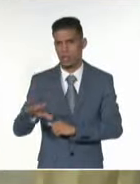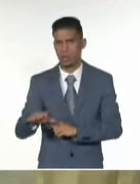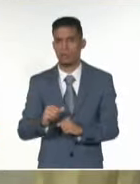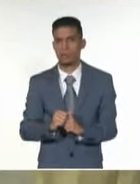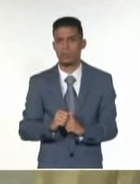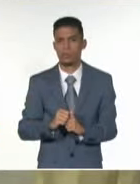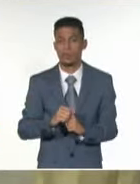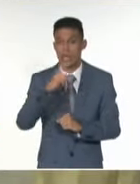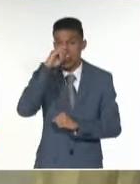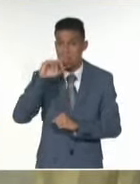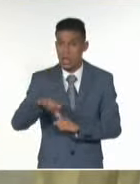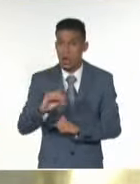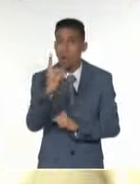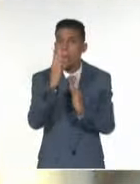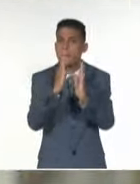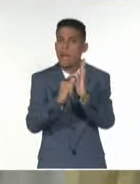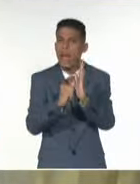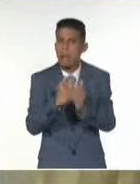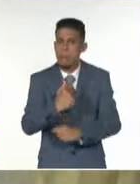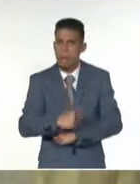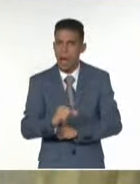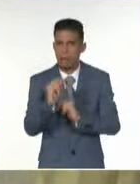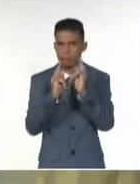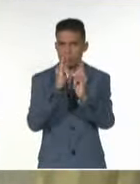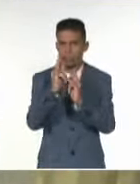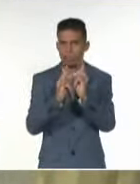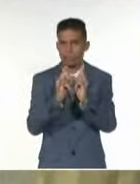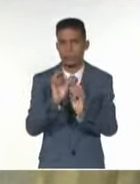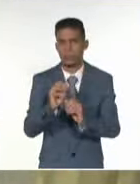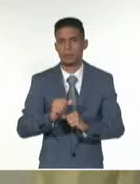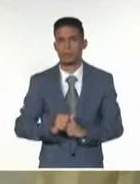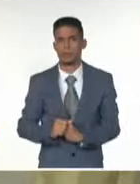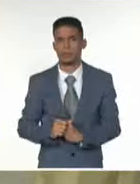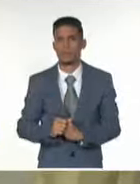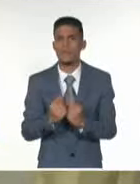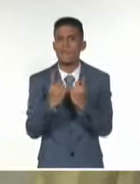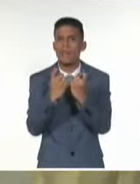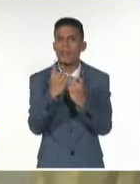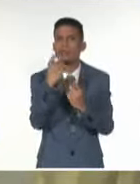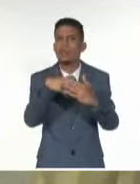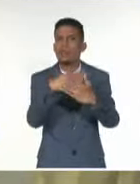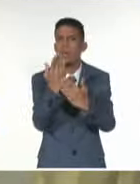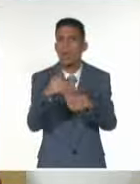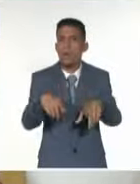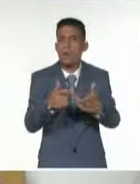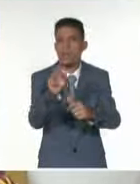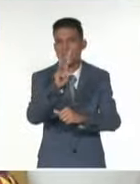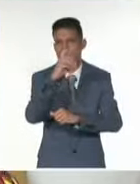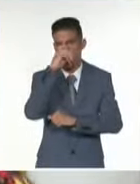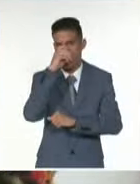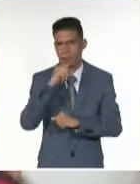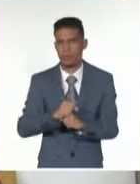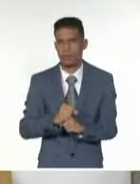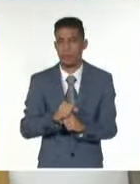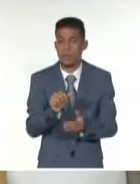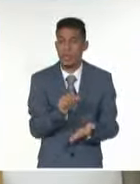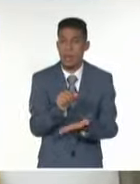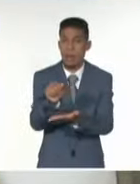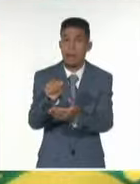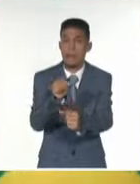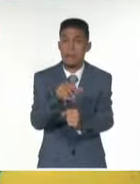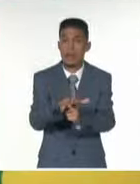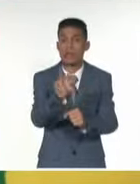nacido hasta 2 años, 11 meses y 29 días, es decir, faltando un día para cumplir los 3 añitos. La campaña comienza del